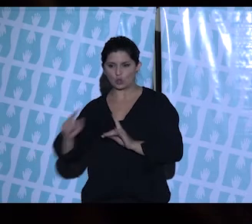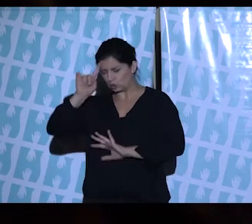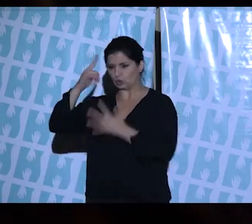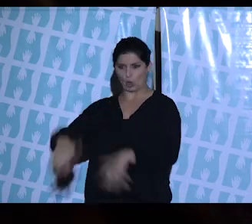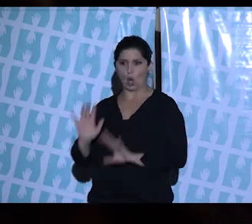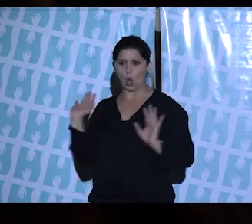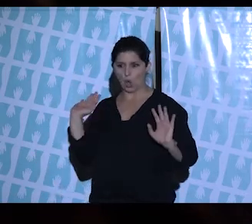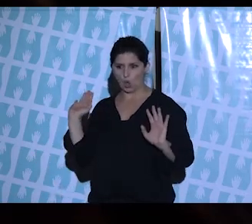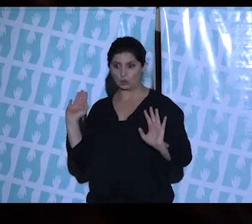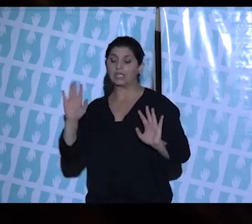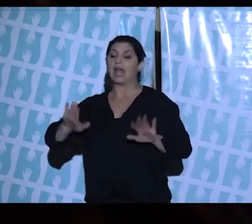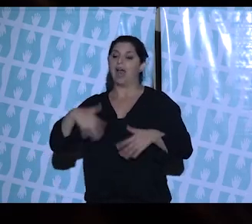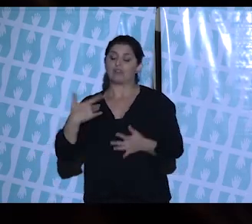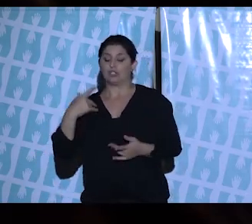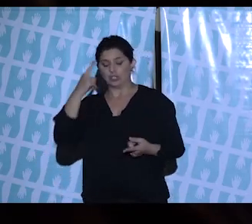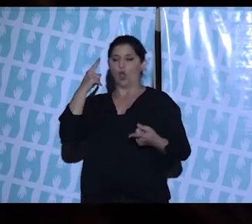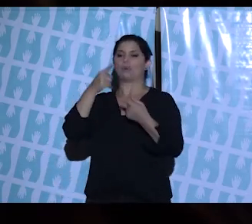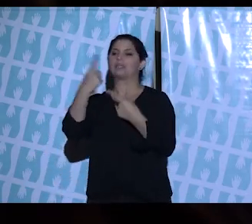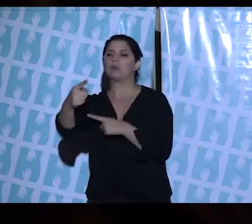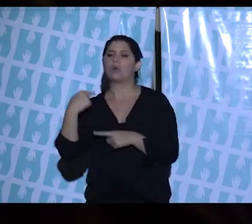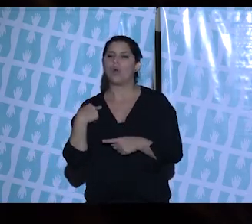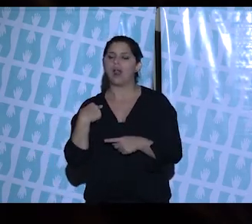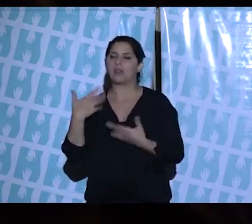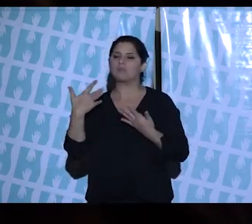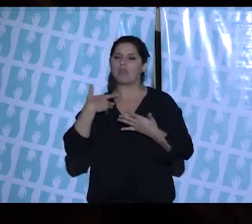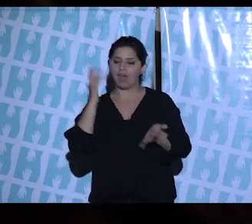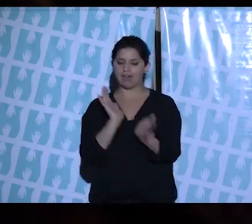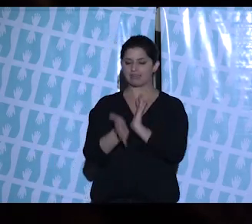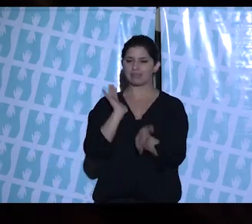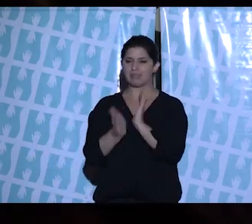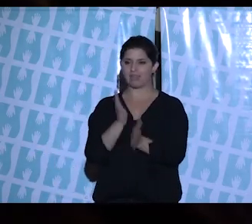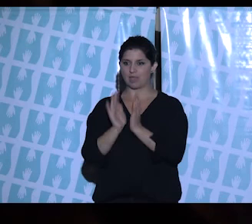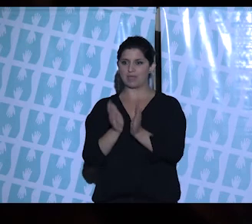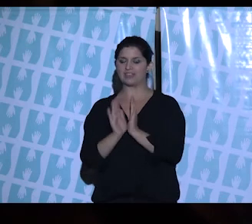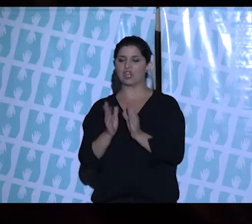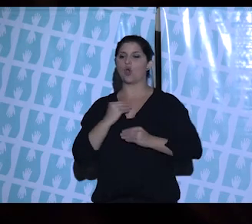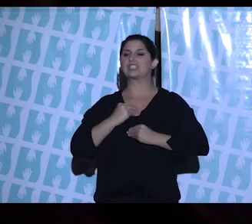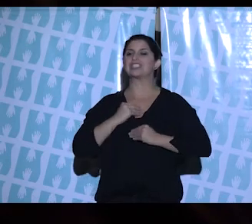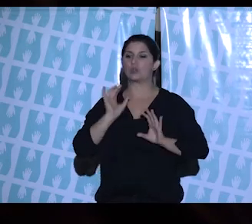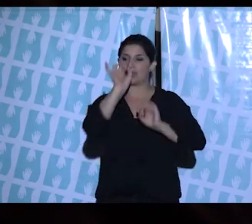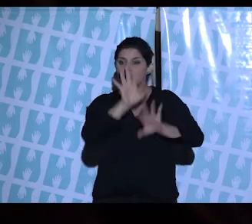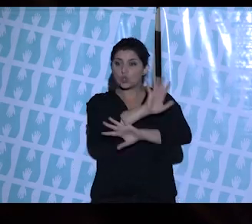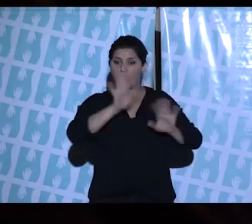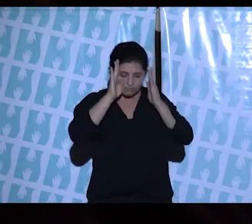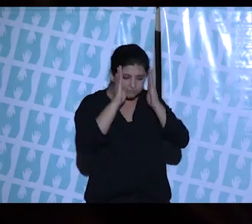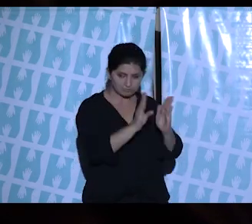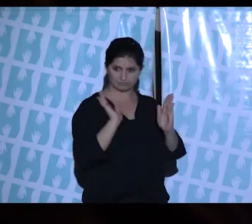uno de los desafíos es el desafío de la terapéutica sintomática.